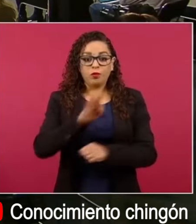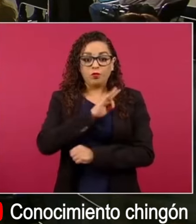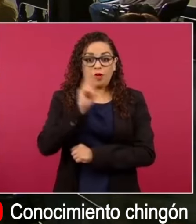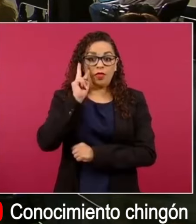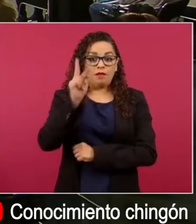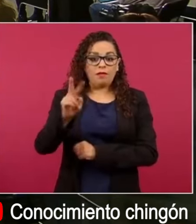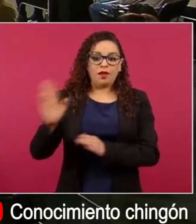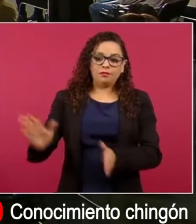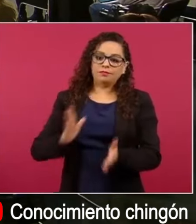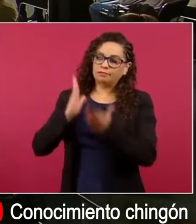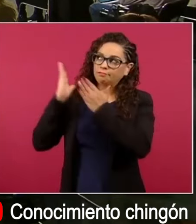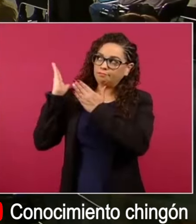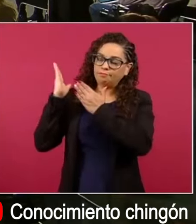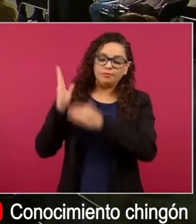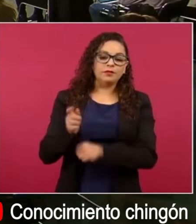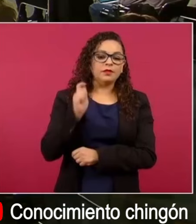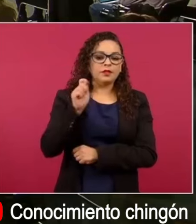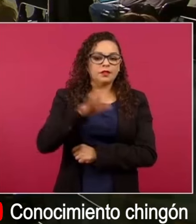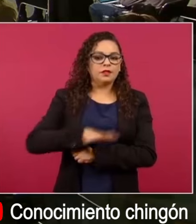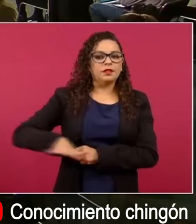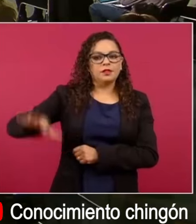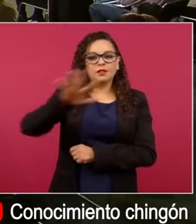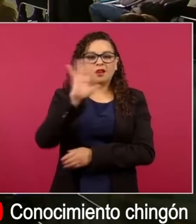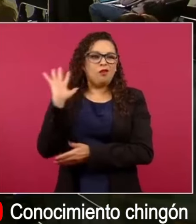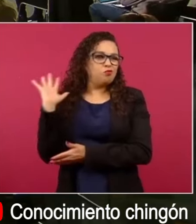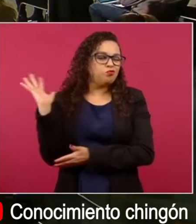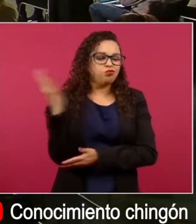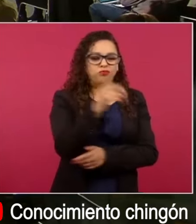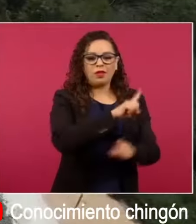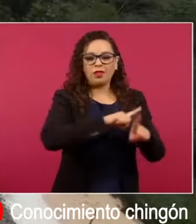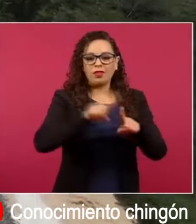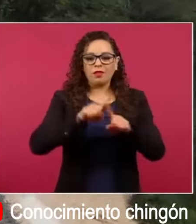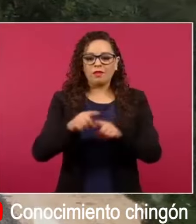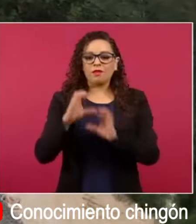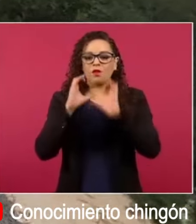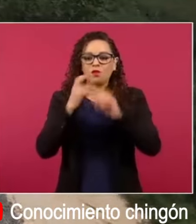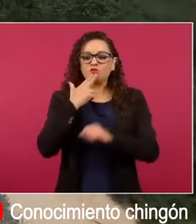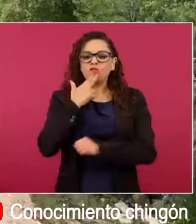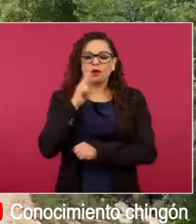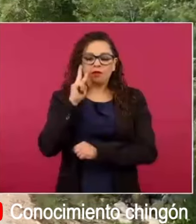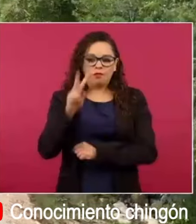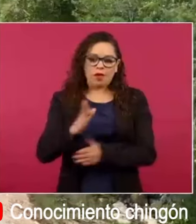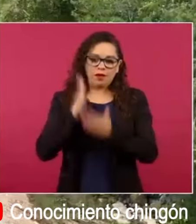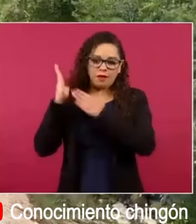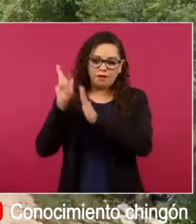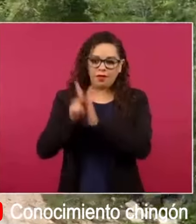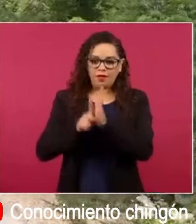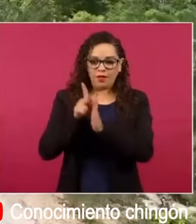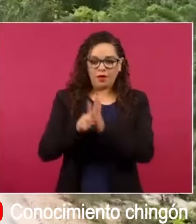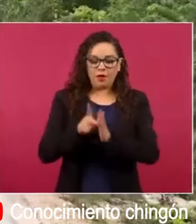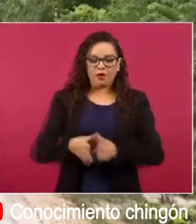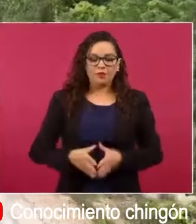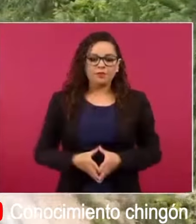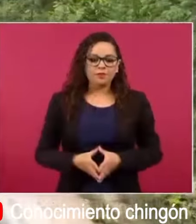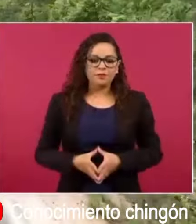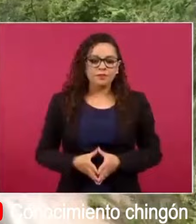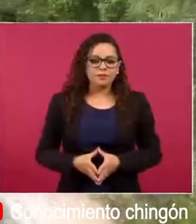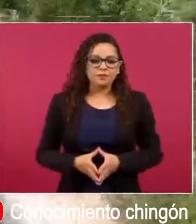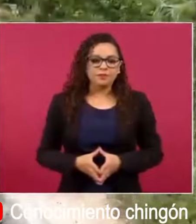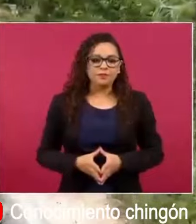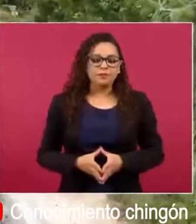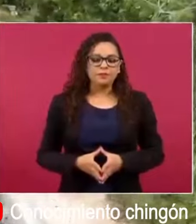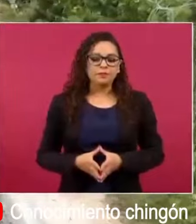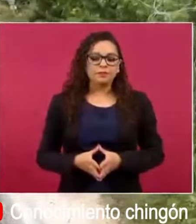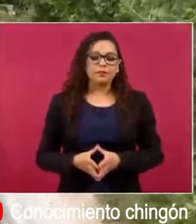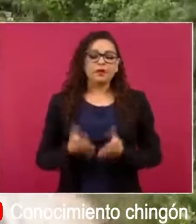vehiculares y los pasos de fauna. Y por último presentamos una foto de cómo están las